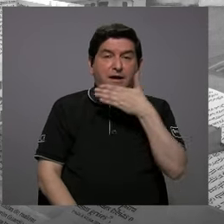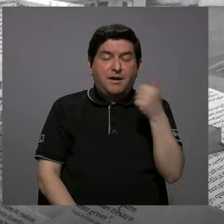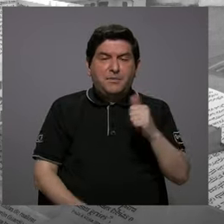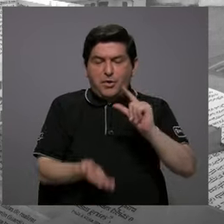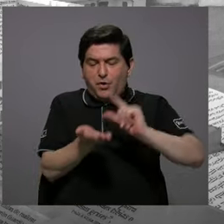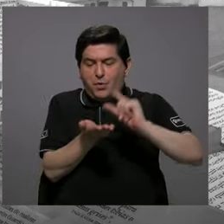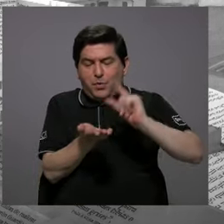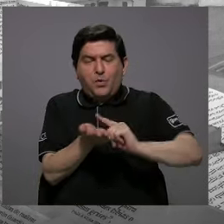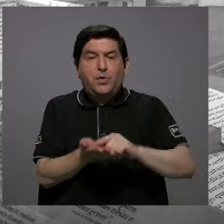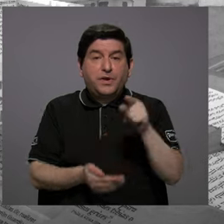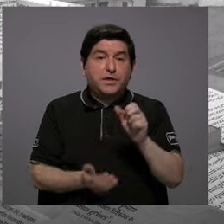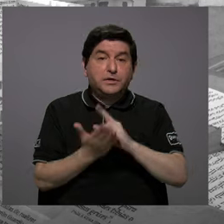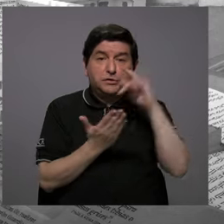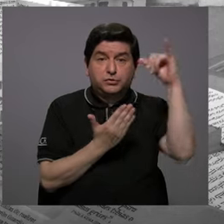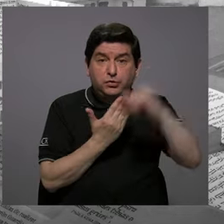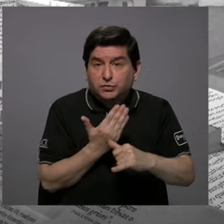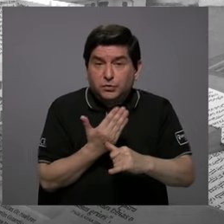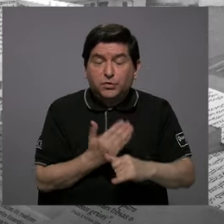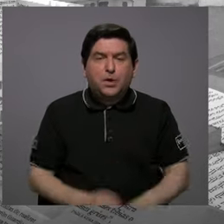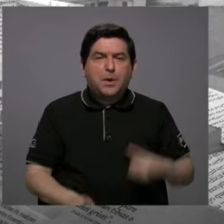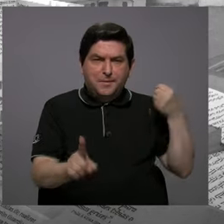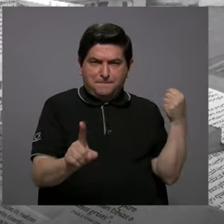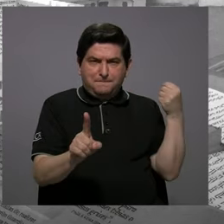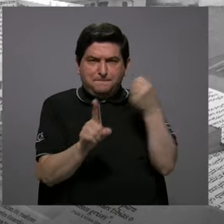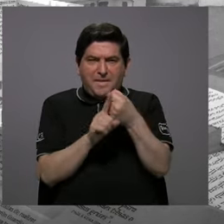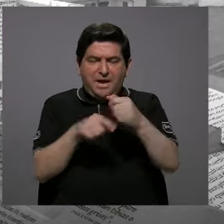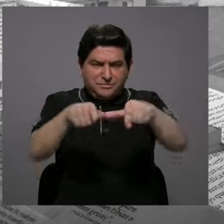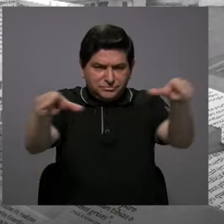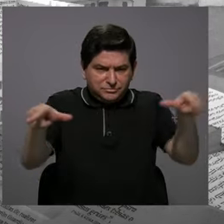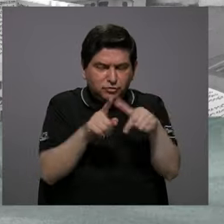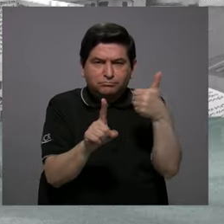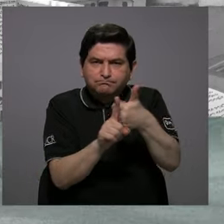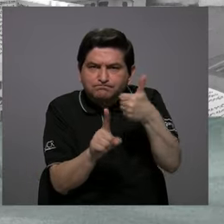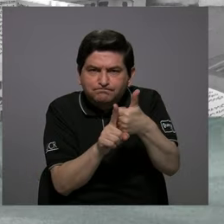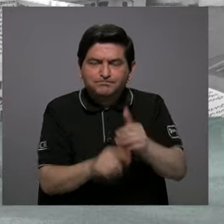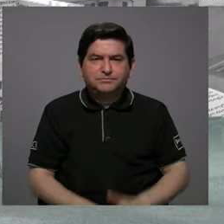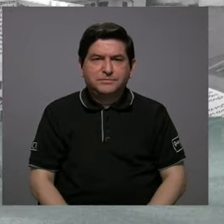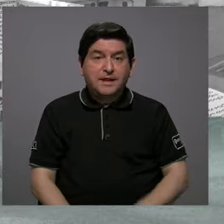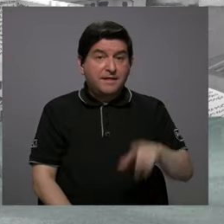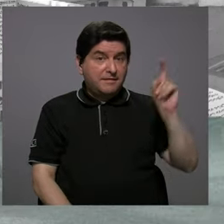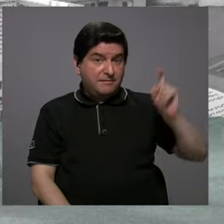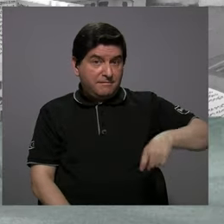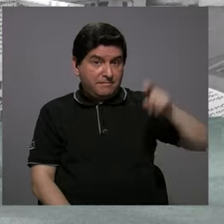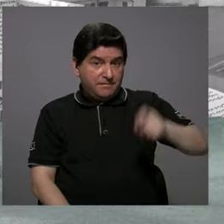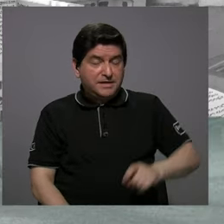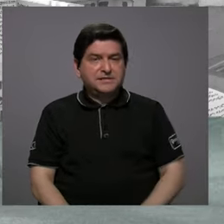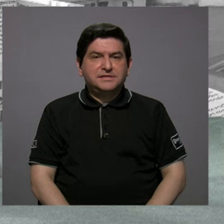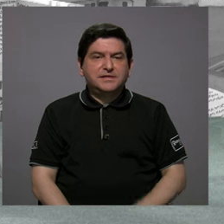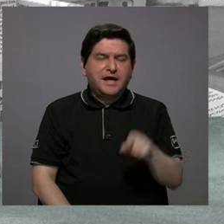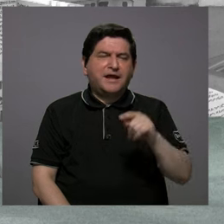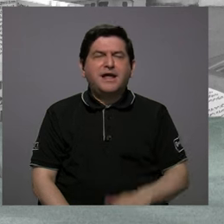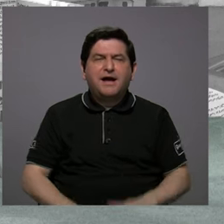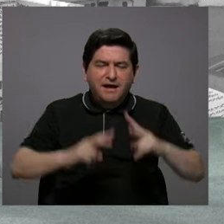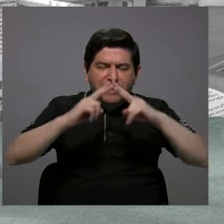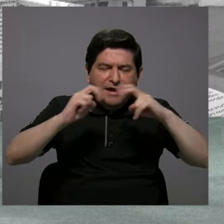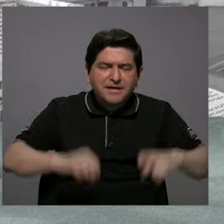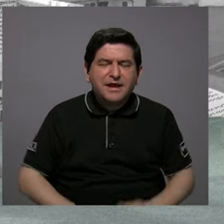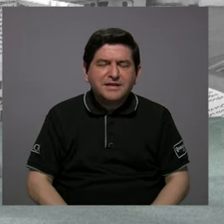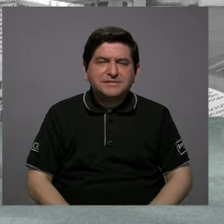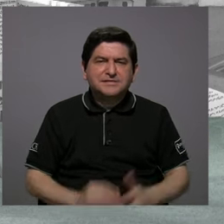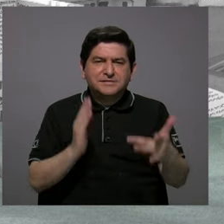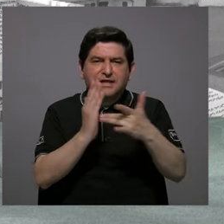tesis que esas tesis o proyectos de tesis tengan impacto en el territorio Entonces ellos necesitan hacer estados de técnica estados del